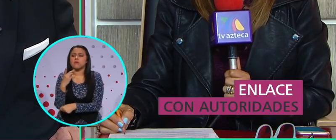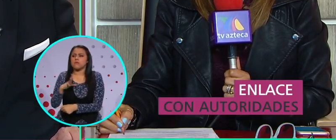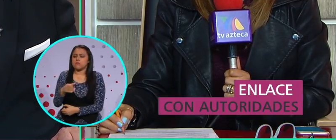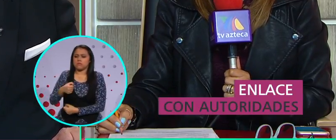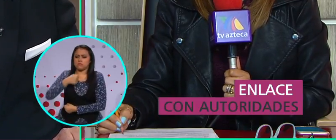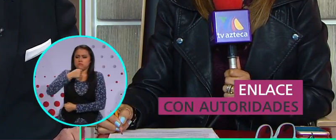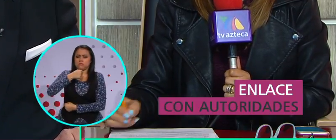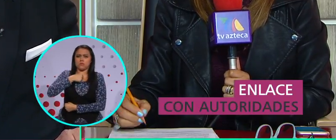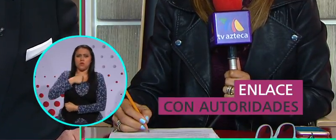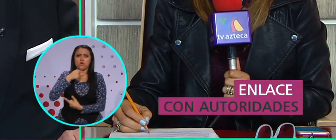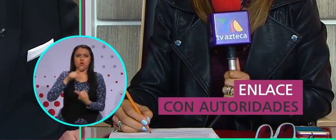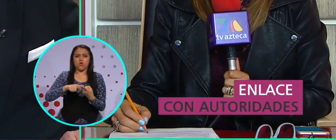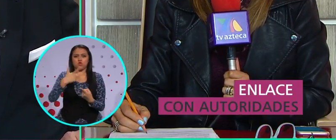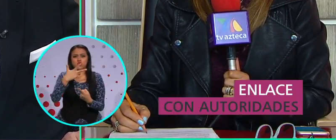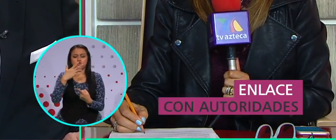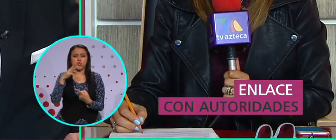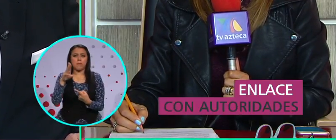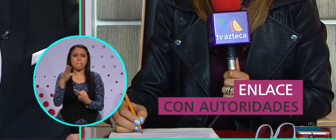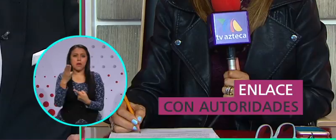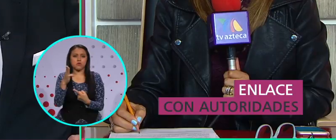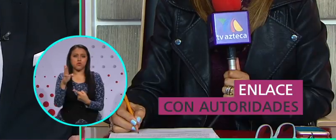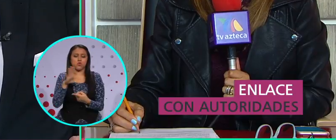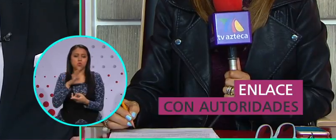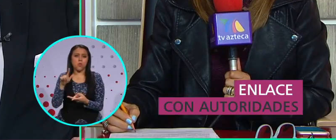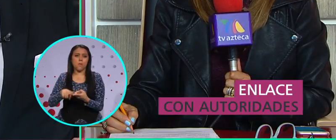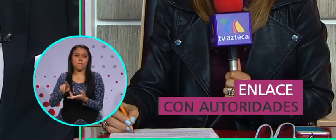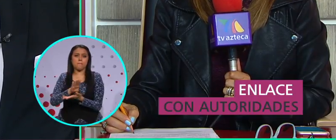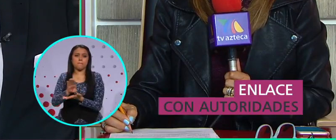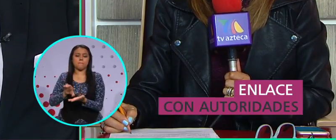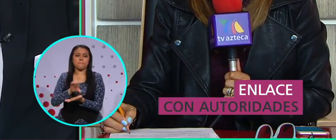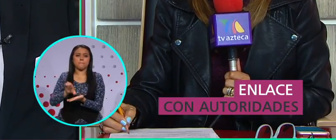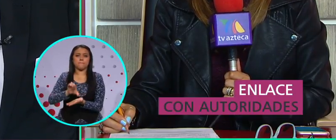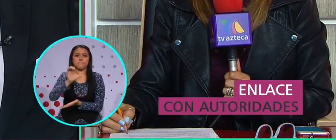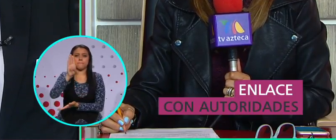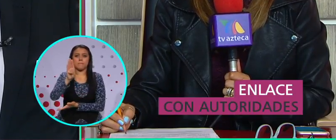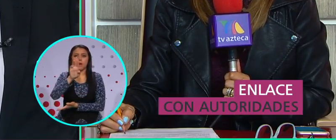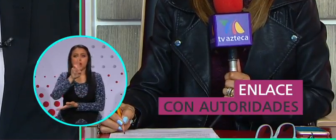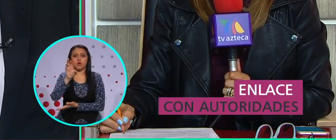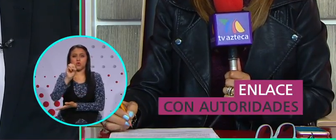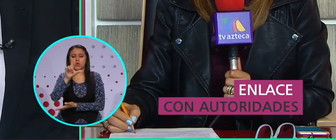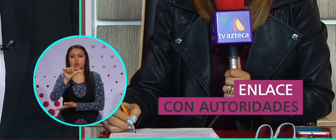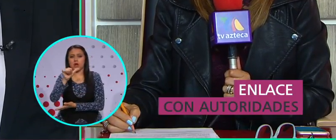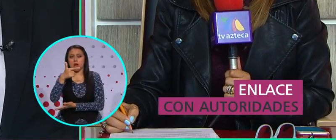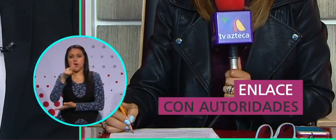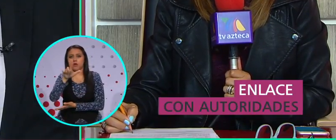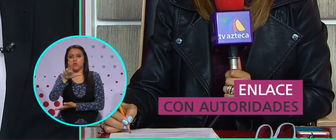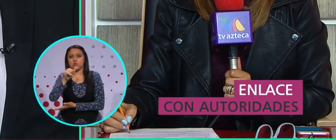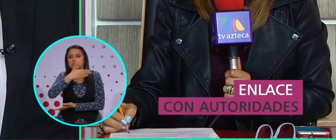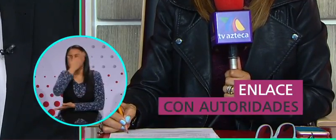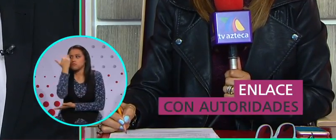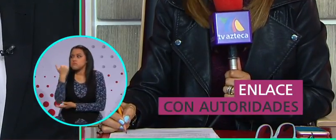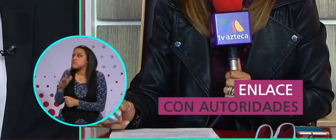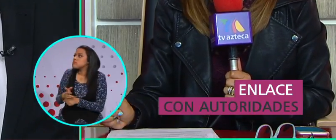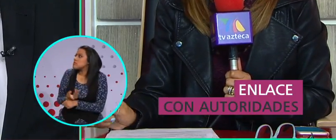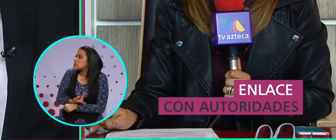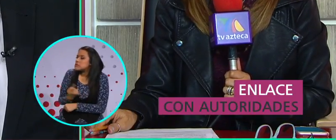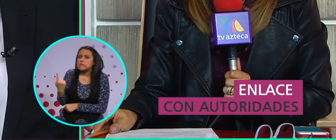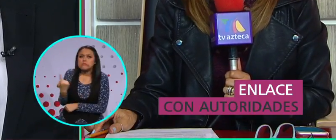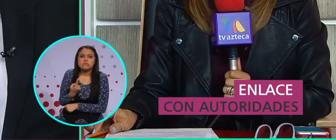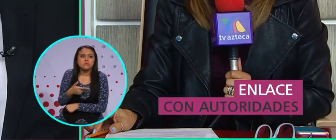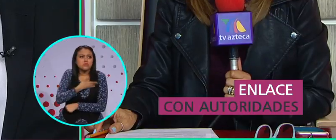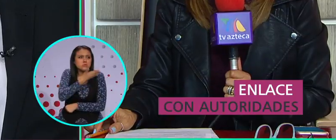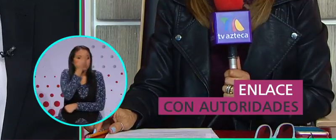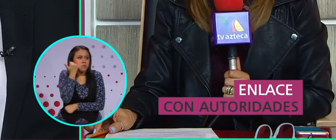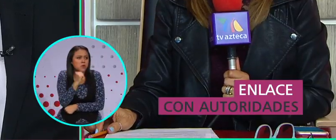calle 8 de mayo en la colonia barrio la laguna ticomán no podemos salir no sabemos qué está pasando y la gente mira que se ven los